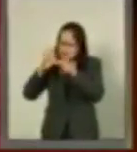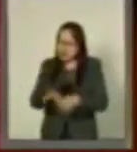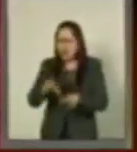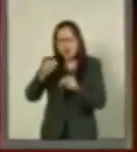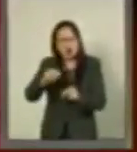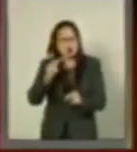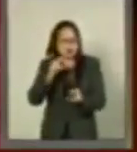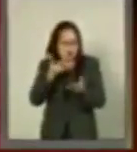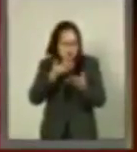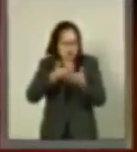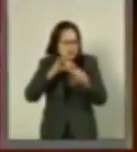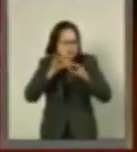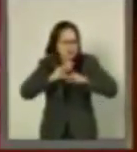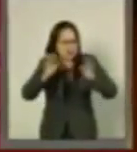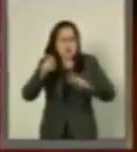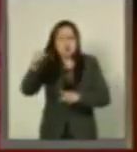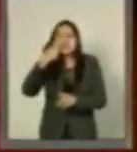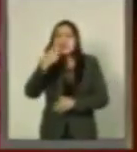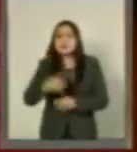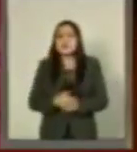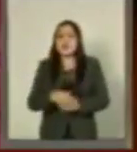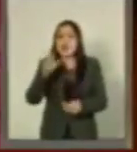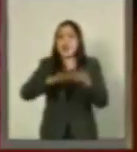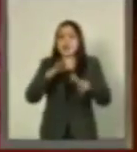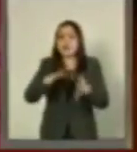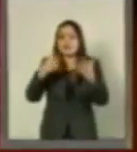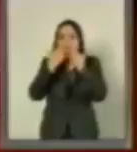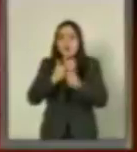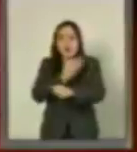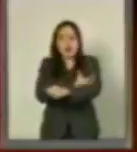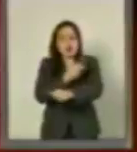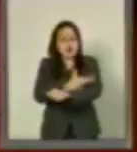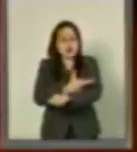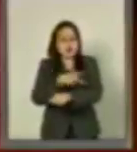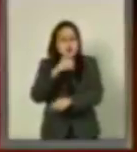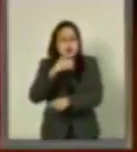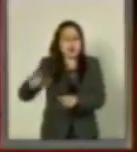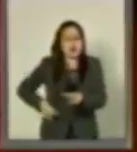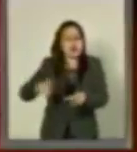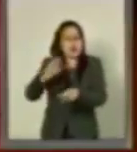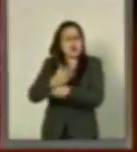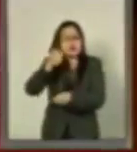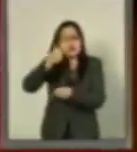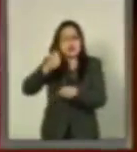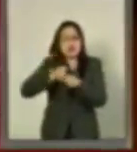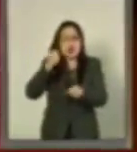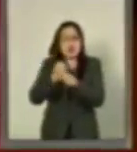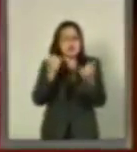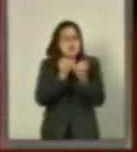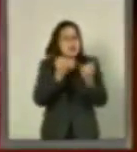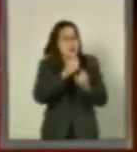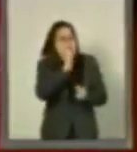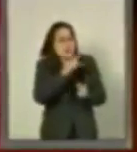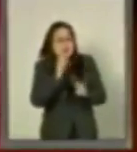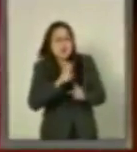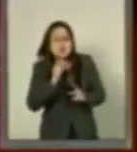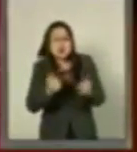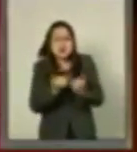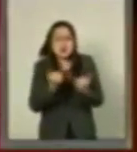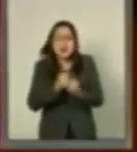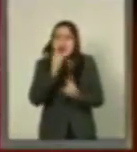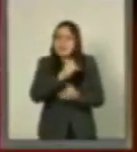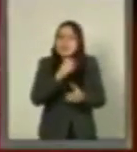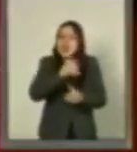¿no? Usted dice a veces que no hay coordinación con los gobernadores, pues hace 6 años fue la misma cosa, hay elecciones todos los